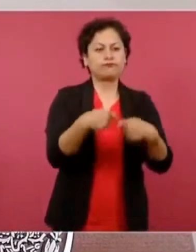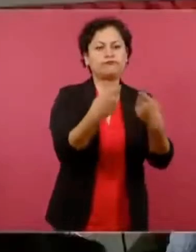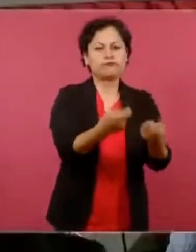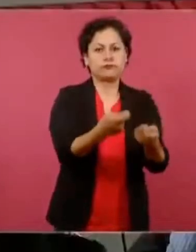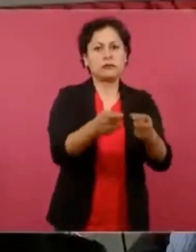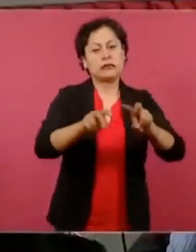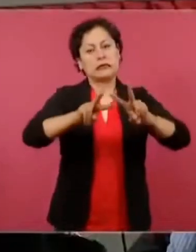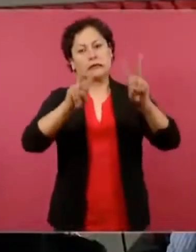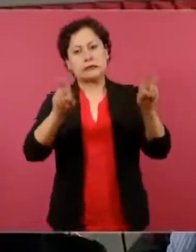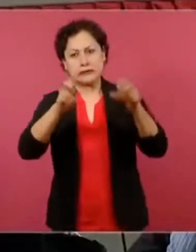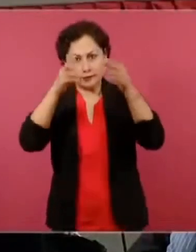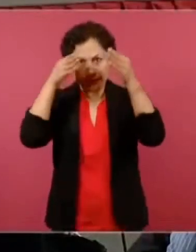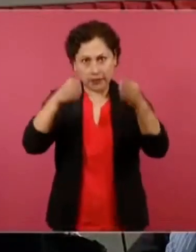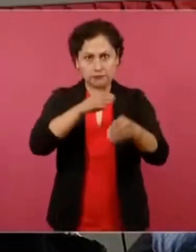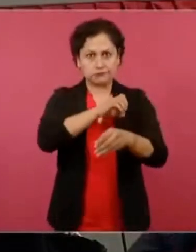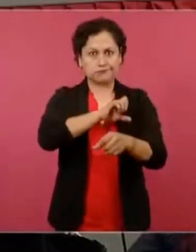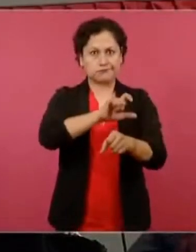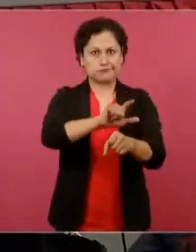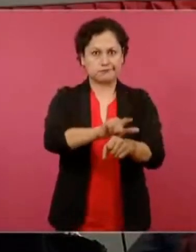cuento.